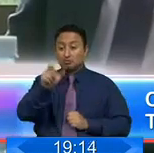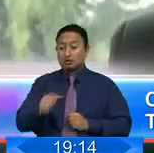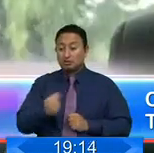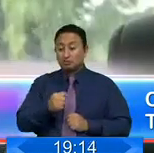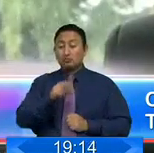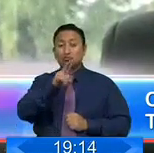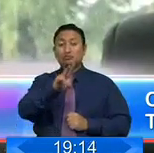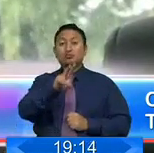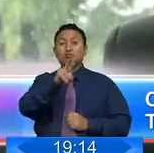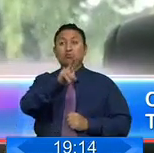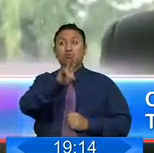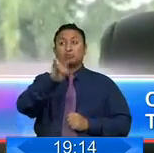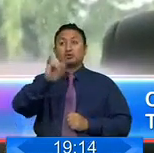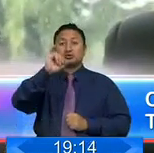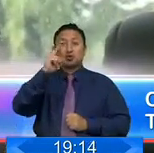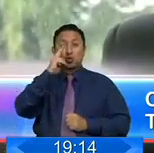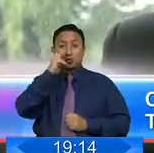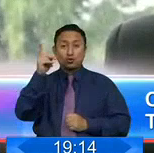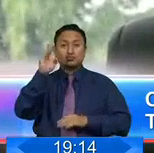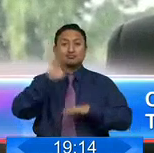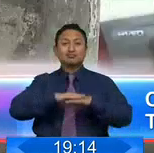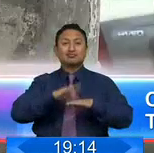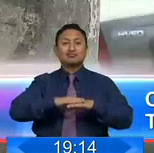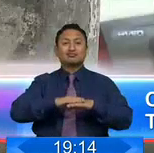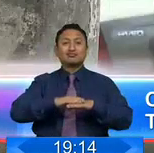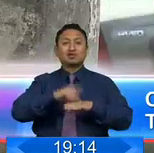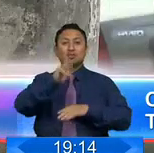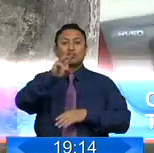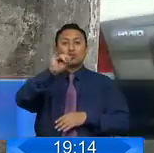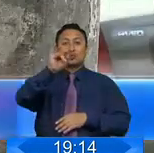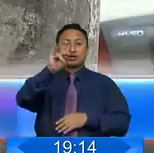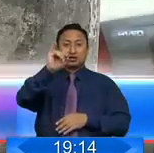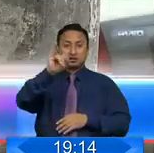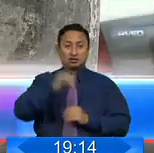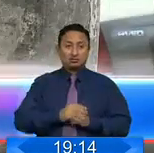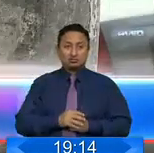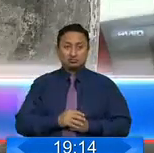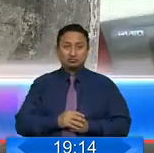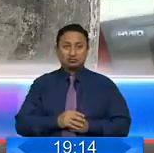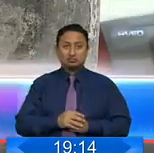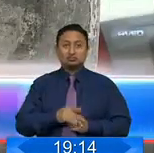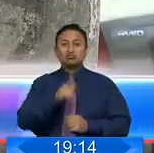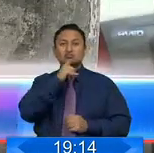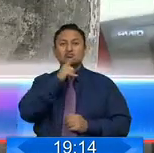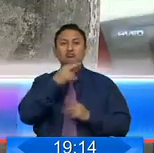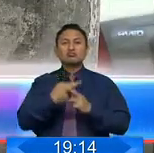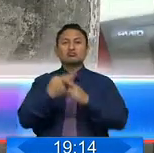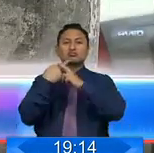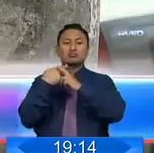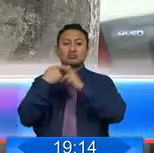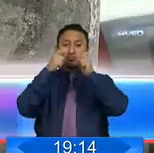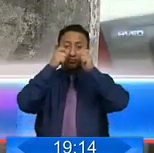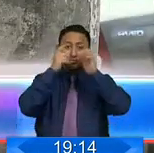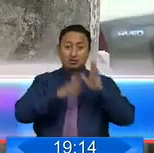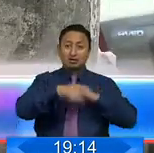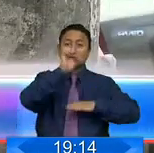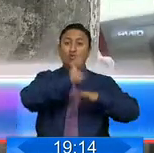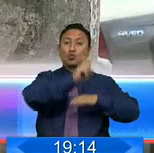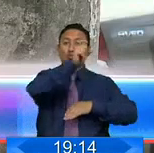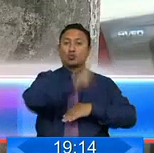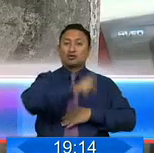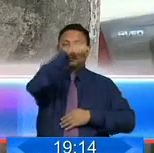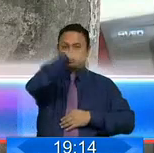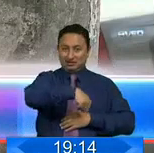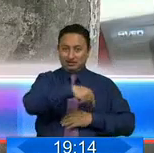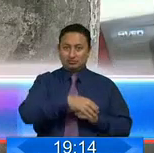de junio por el caso Assange y WikiLeaks. Quien tiene que llevar la investigación penal es el señor fiscal ecuatoriano.